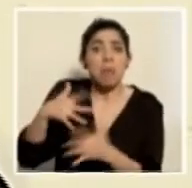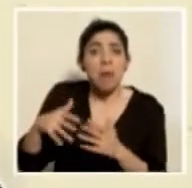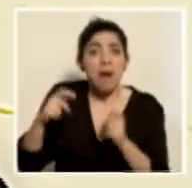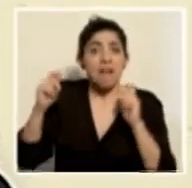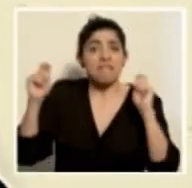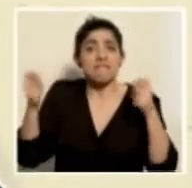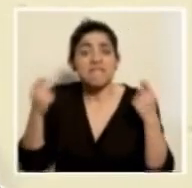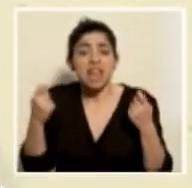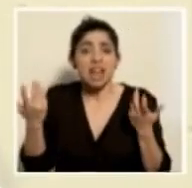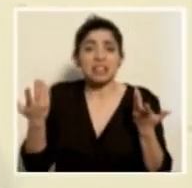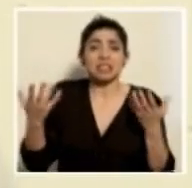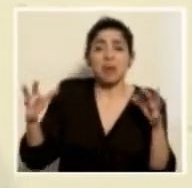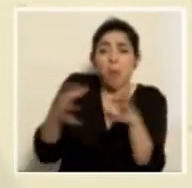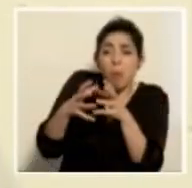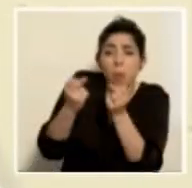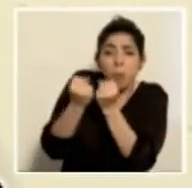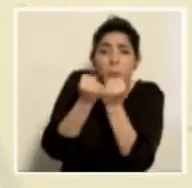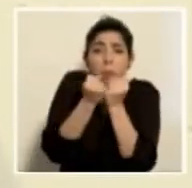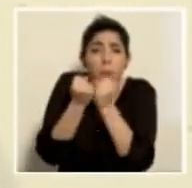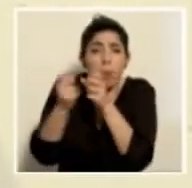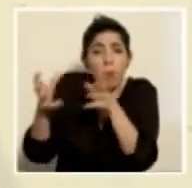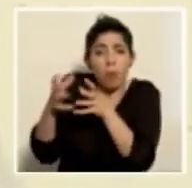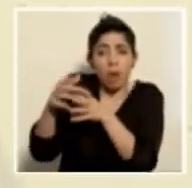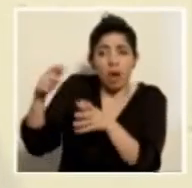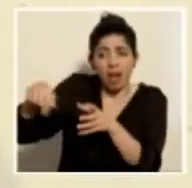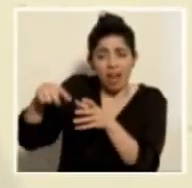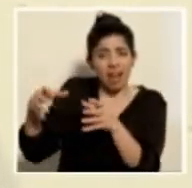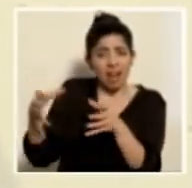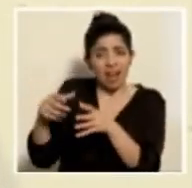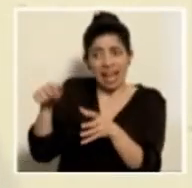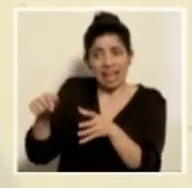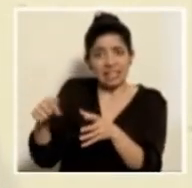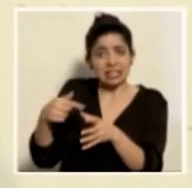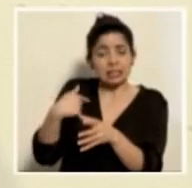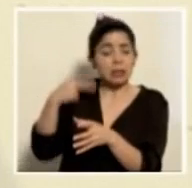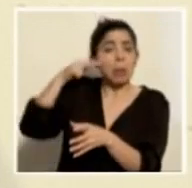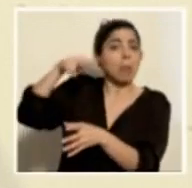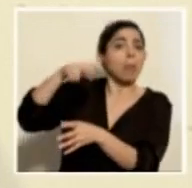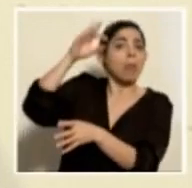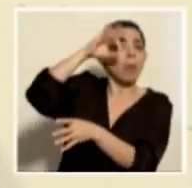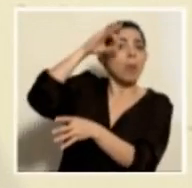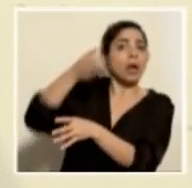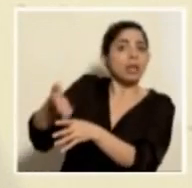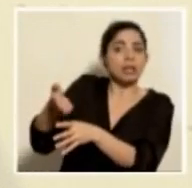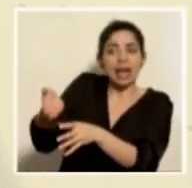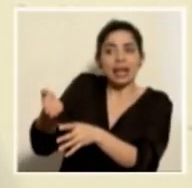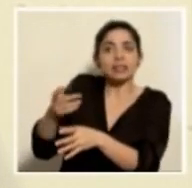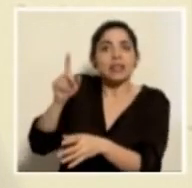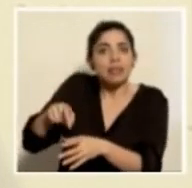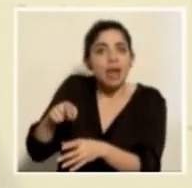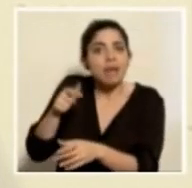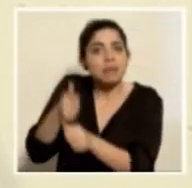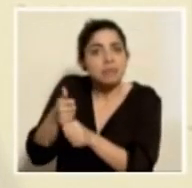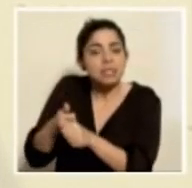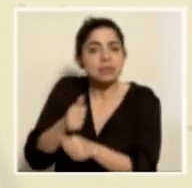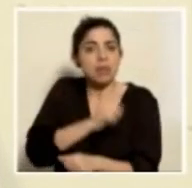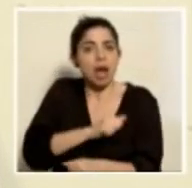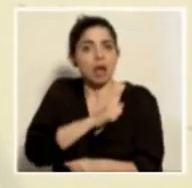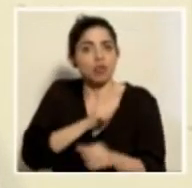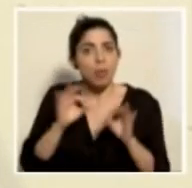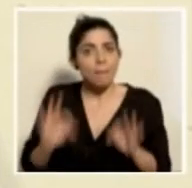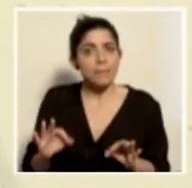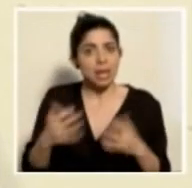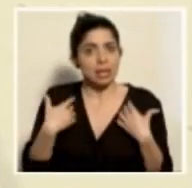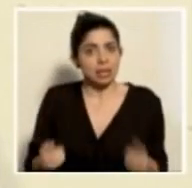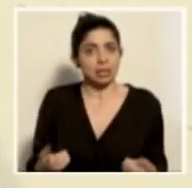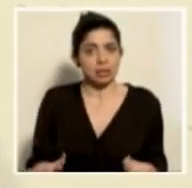fiestas, si están haciendo los molotes que llamamos en Costa Rica. O sea, esto es un asunto sumamente de buen comportamiento sanitario.